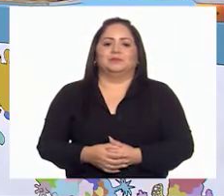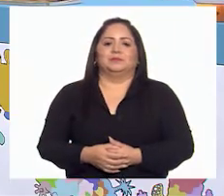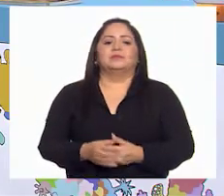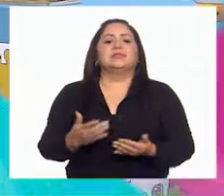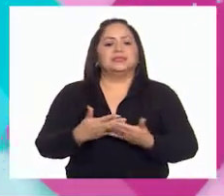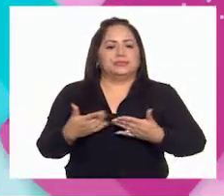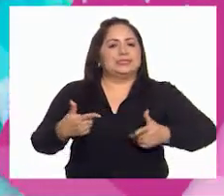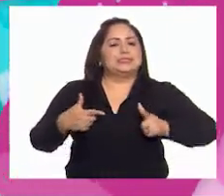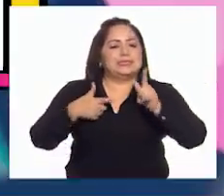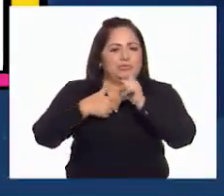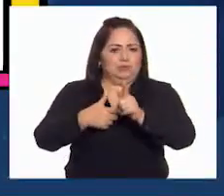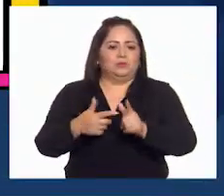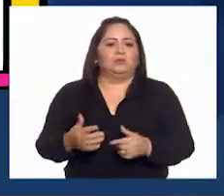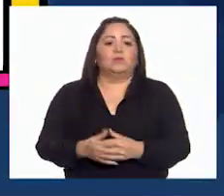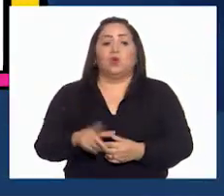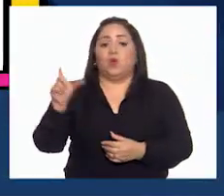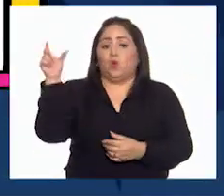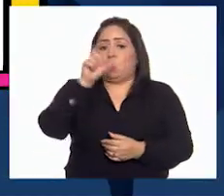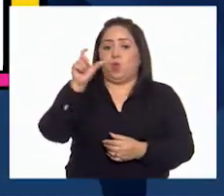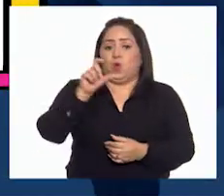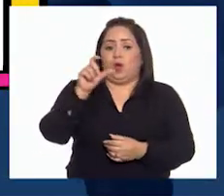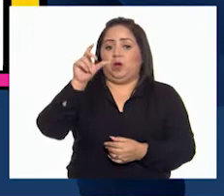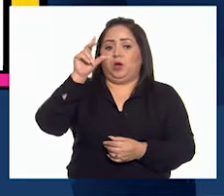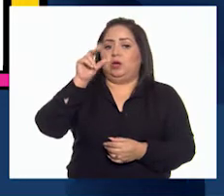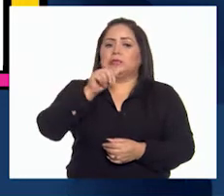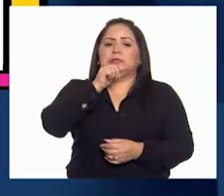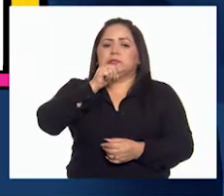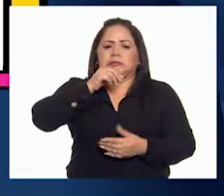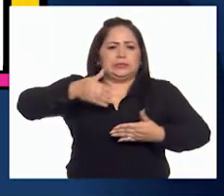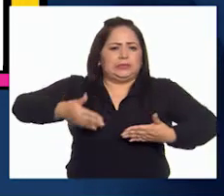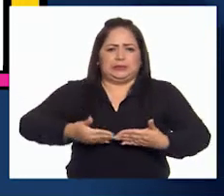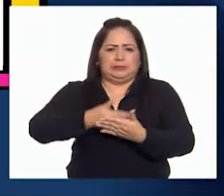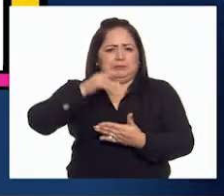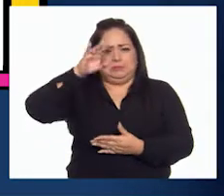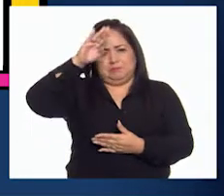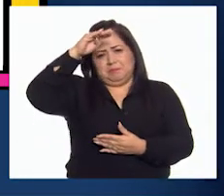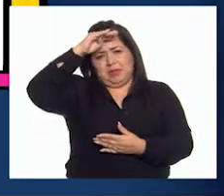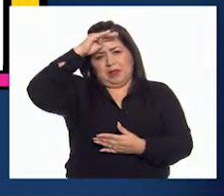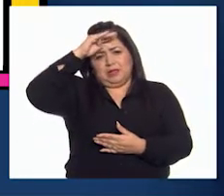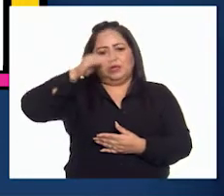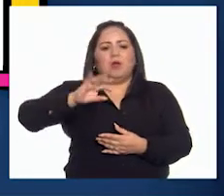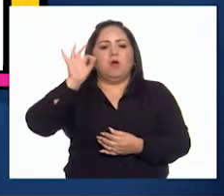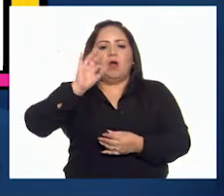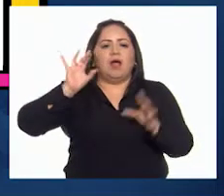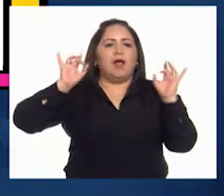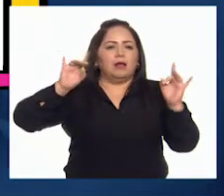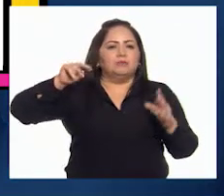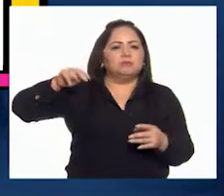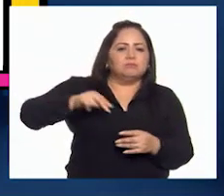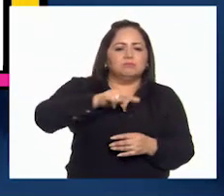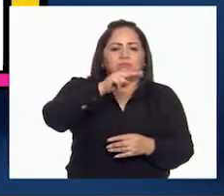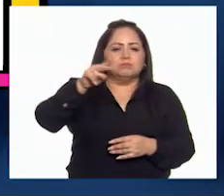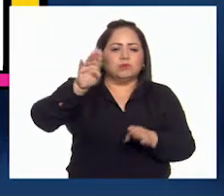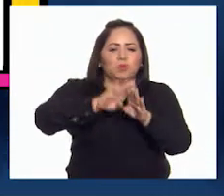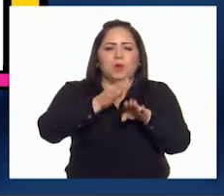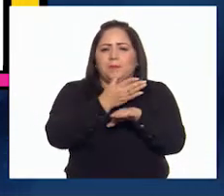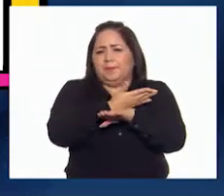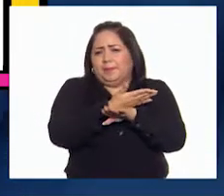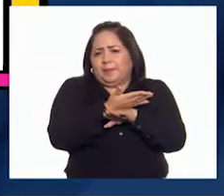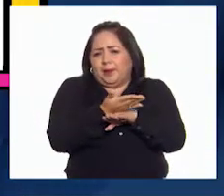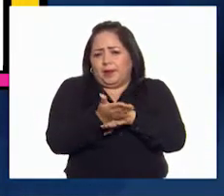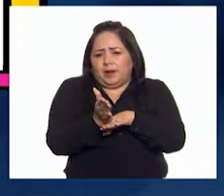Continuemos. Cuando aún no nacía la esperanza, ni vagaban los ángeles en su firme